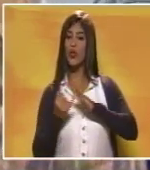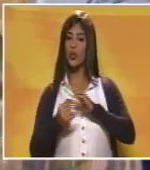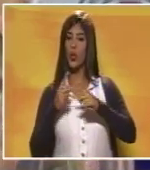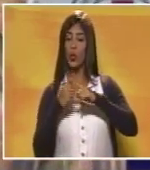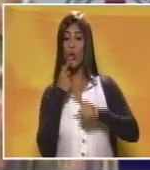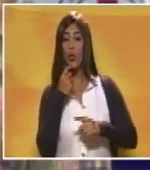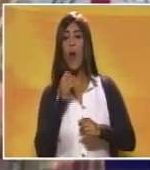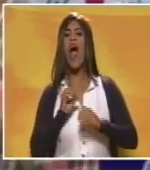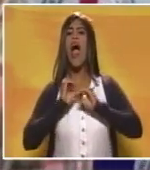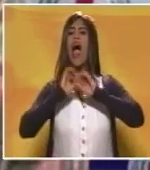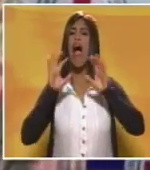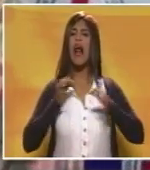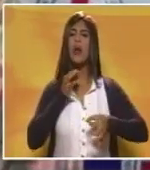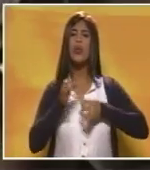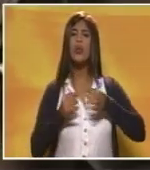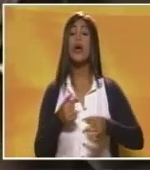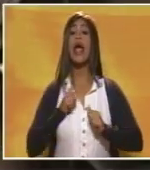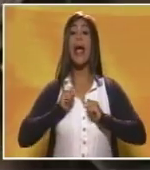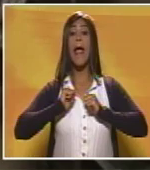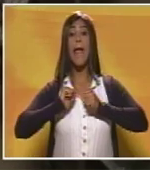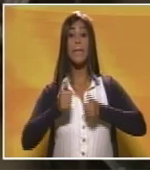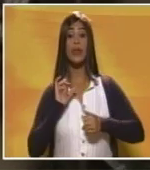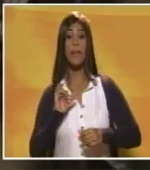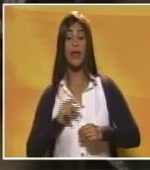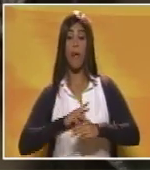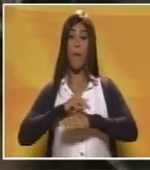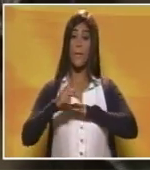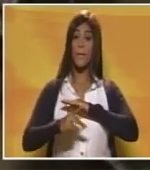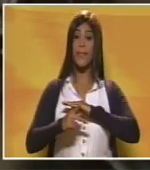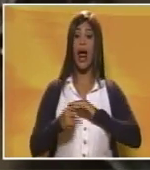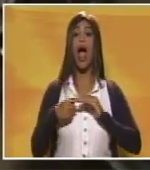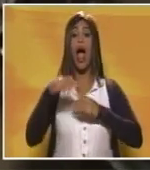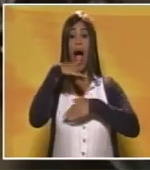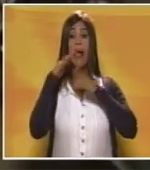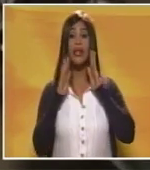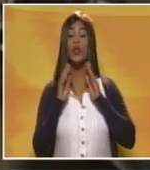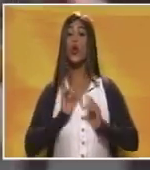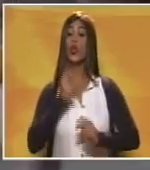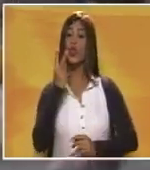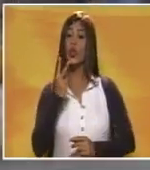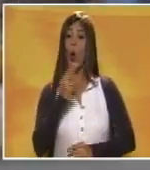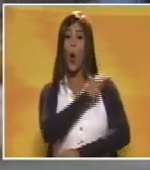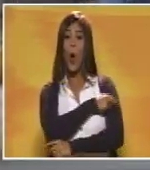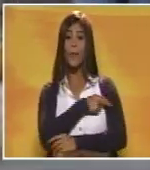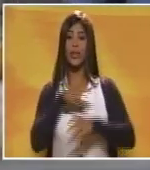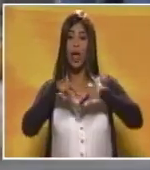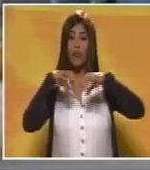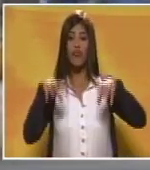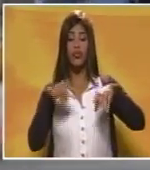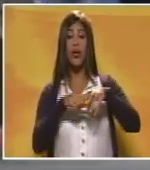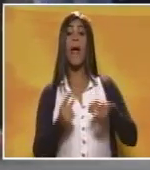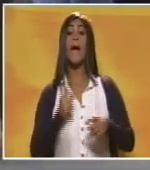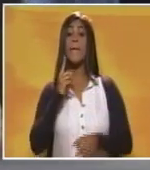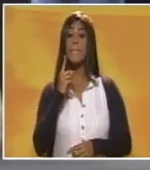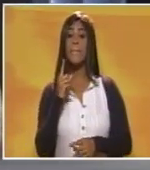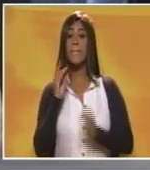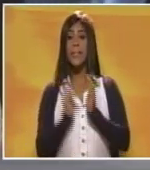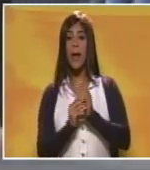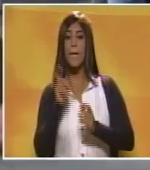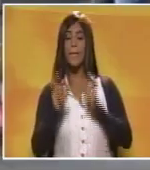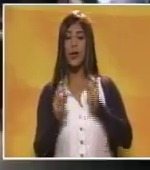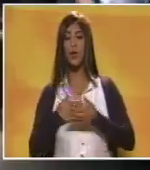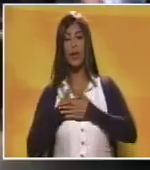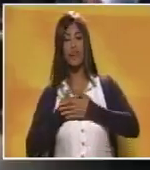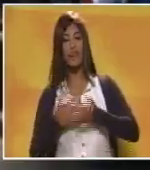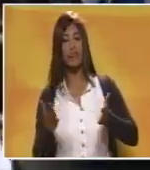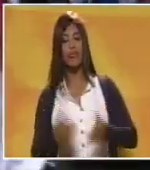no dudó en aclarar que desde el inicio de la operación se han atendido 2 hospitales y se ha alcanzado a 1000 beneficiarios. Como